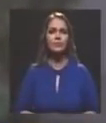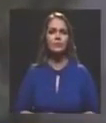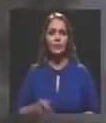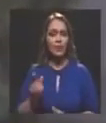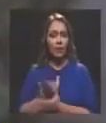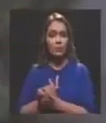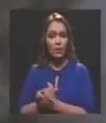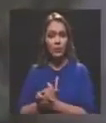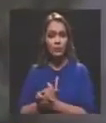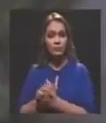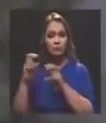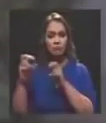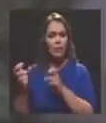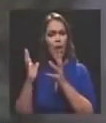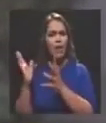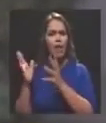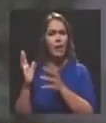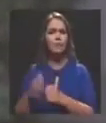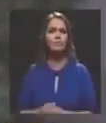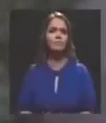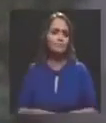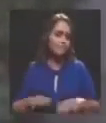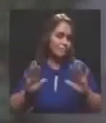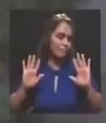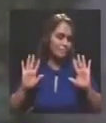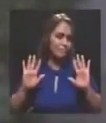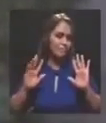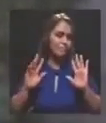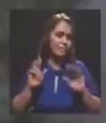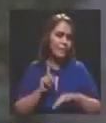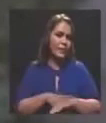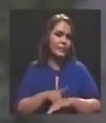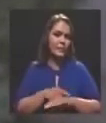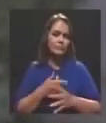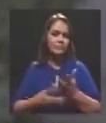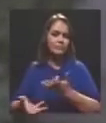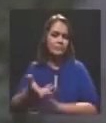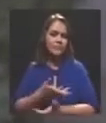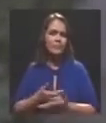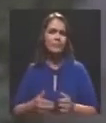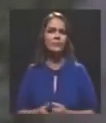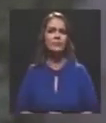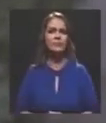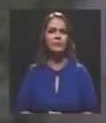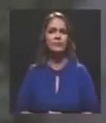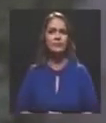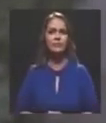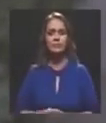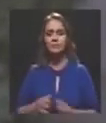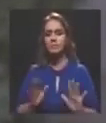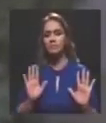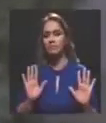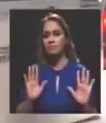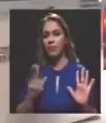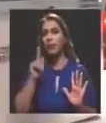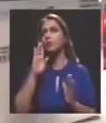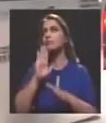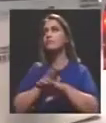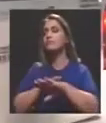buenas tertulias, y bueno, todo es cuestión de tiempo. Como decía, ya nos vemos, si Dios lo permite, señor